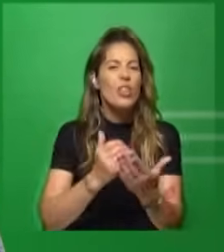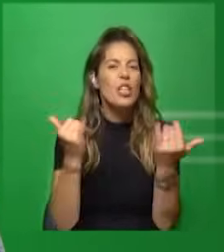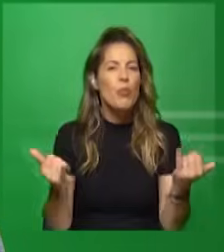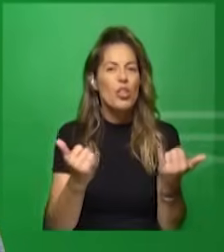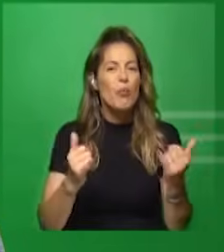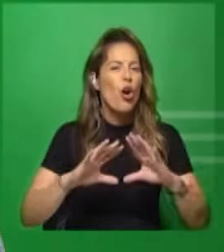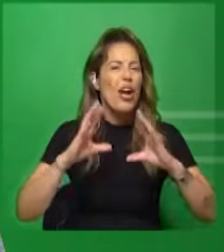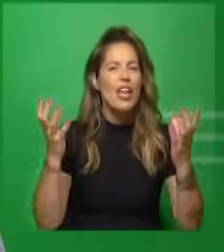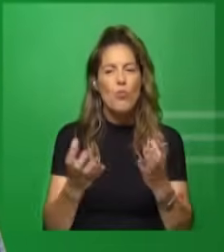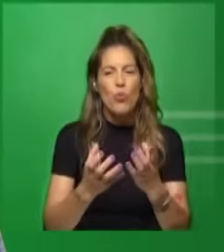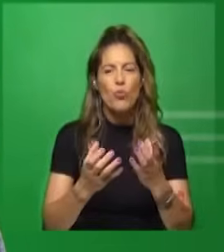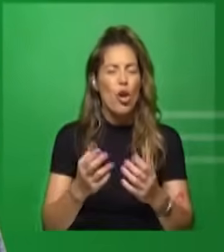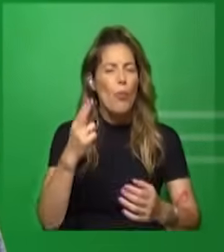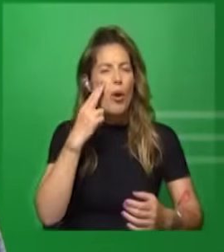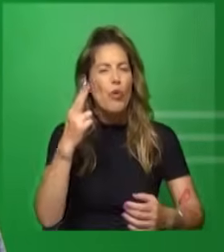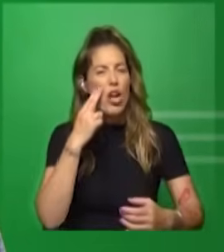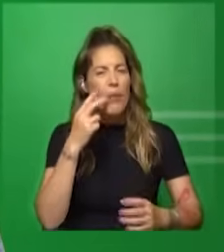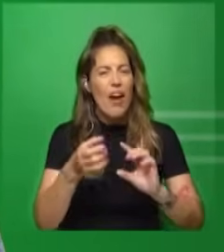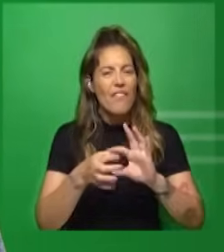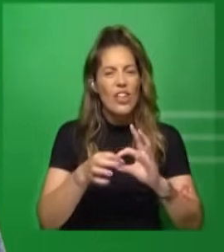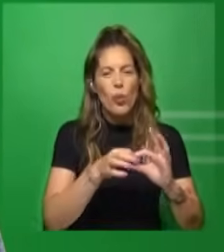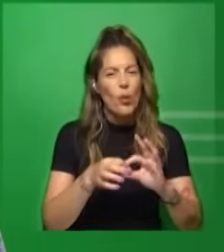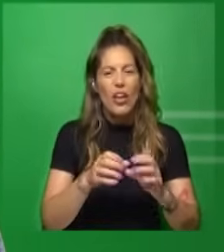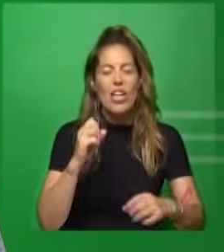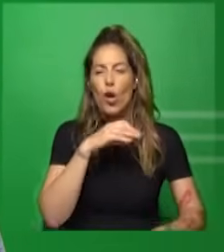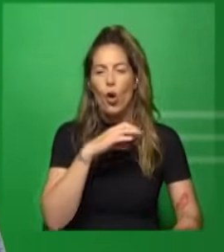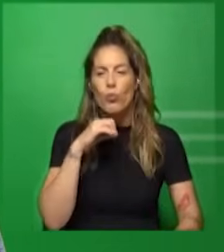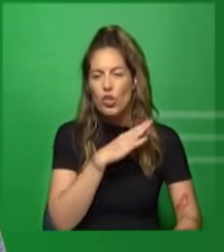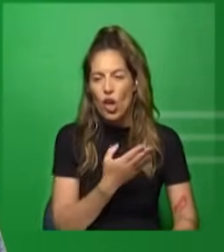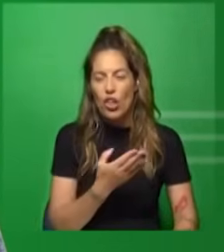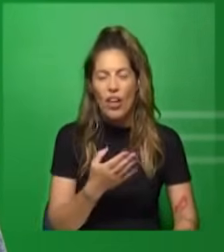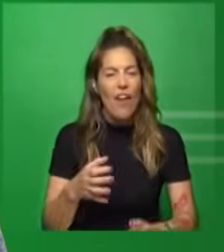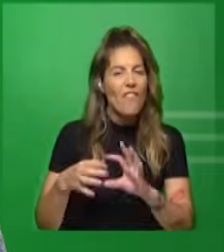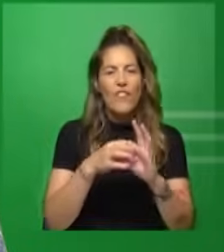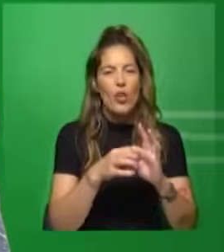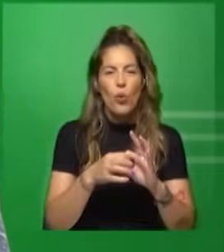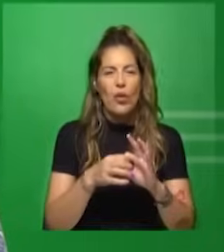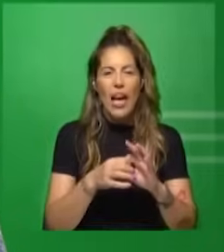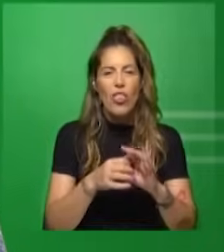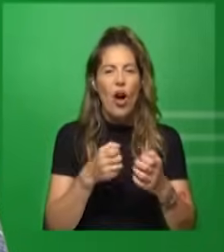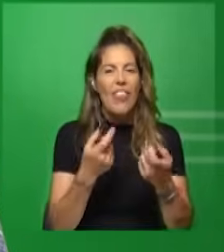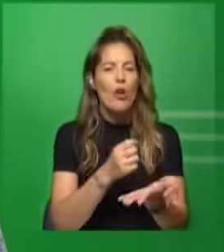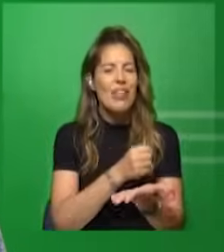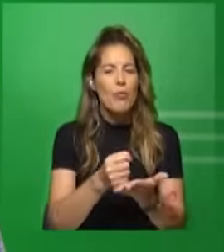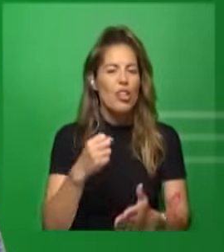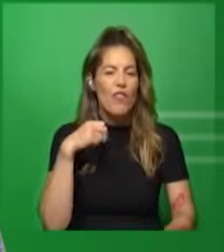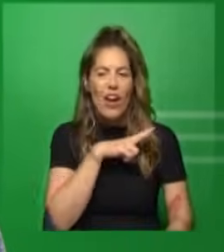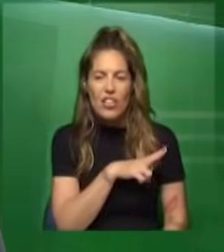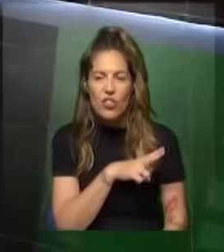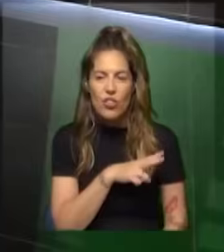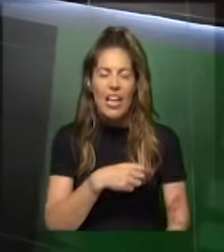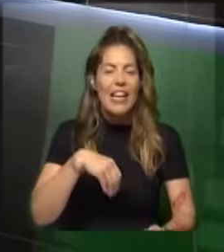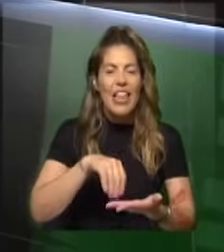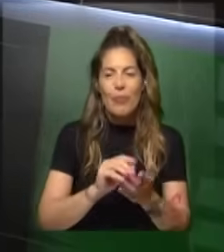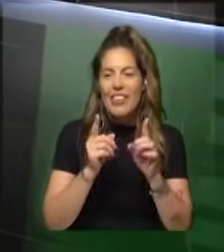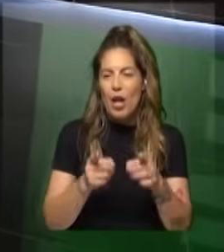el mundo por problemas vinculados a la corrupción, por problemas vinculados a haber dado un pasaporte falso, que además, si tiene que